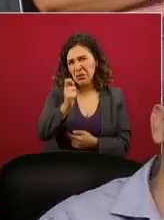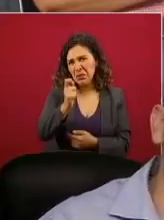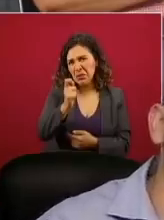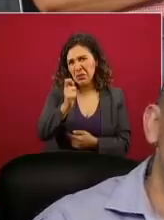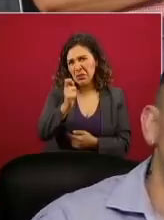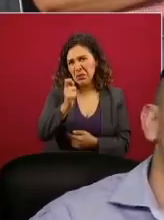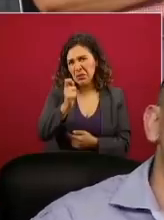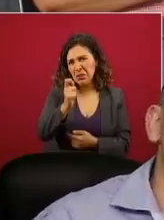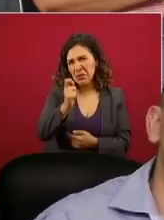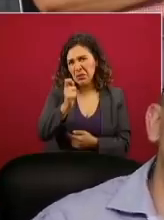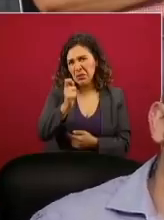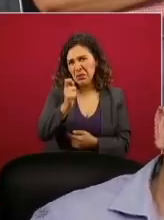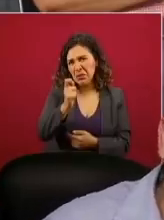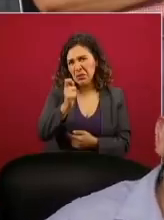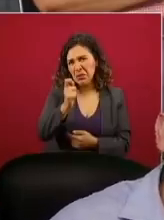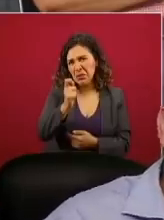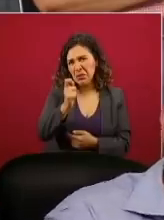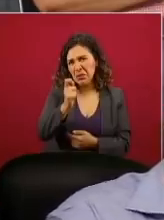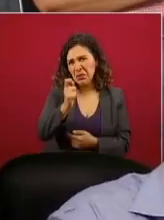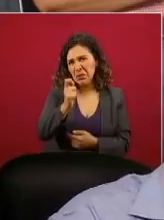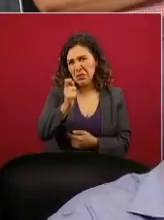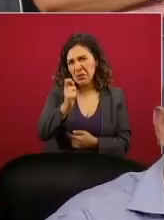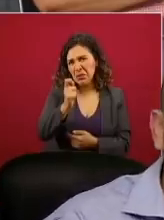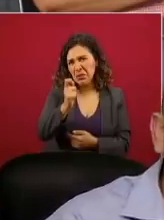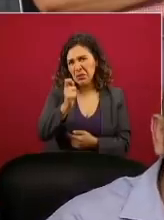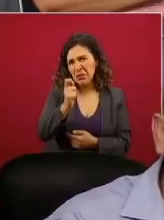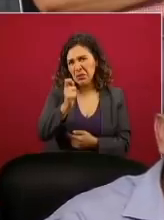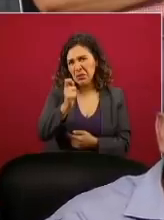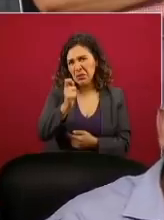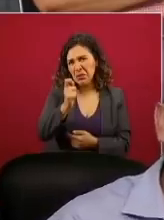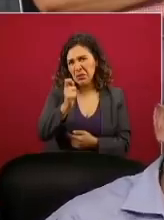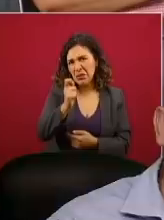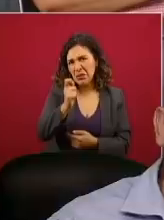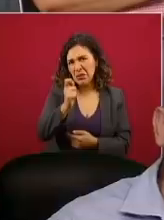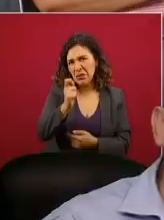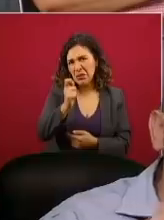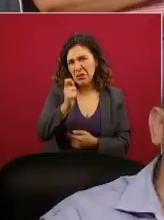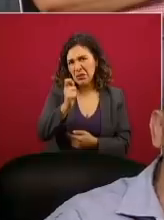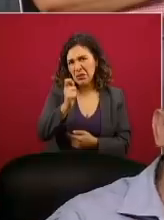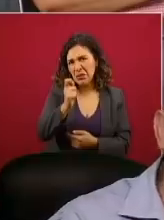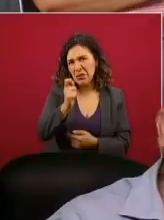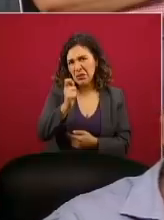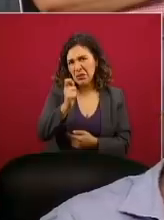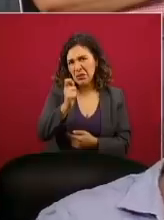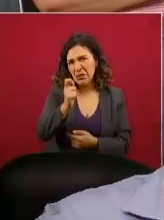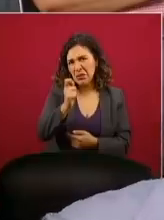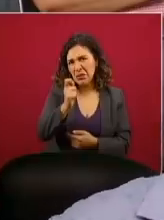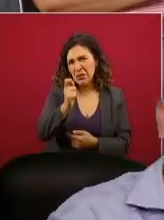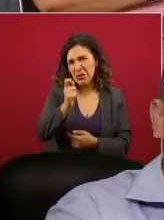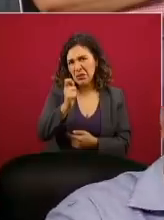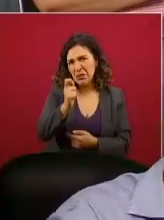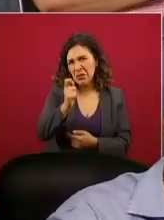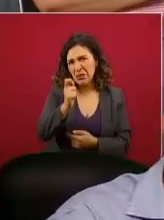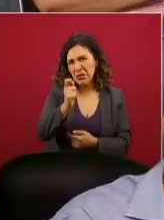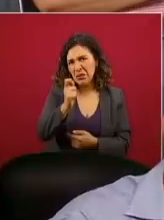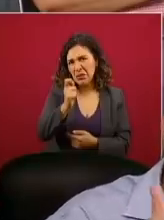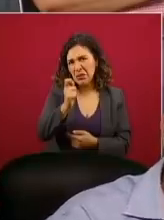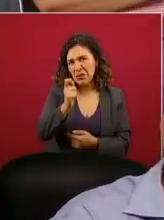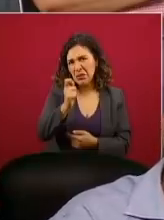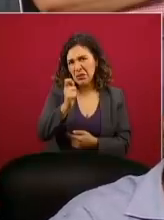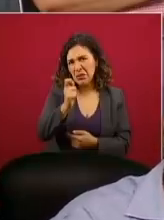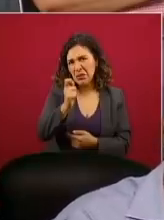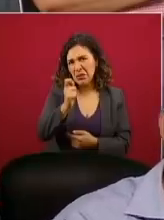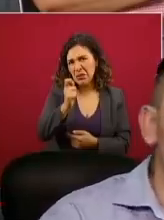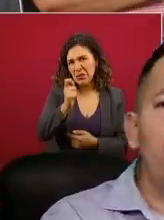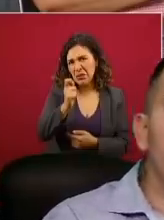Alerta mundial, hoy platicaremos que el gobierno gringo revela prueba madre para perseguir formalmente a Felipe Calderón y a